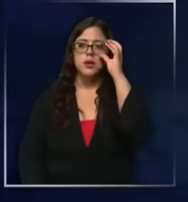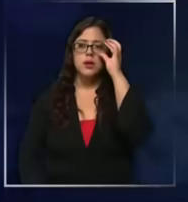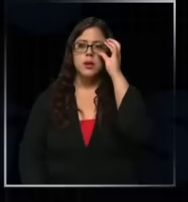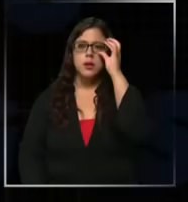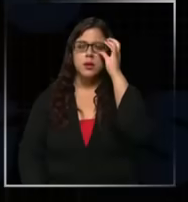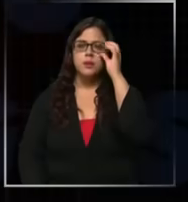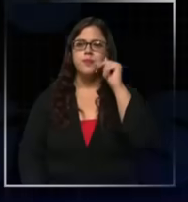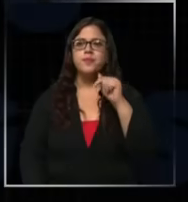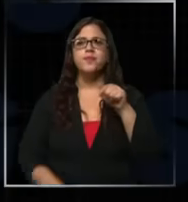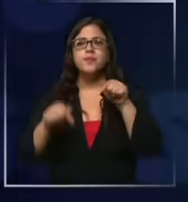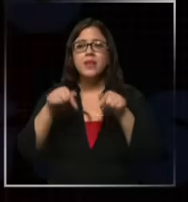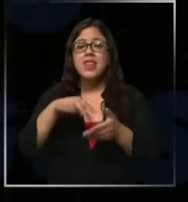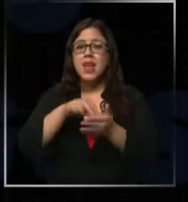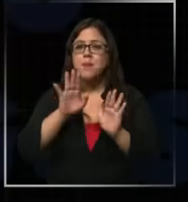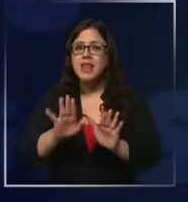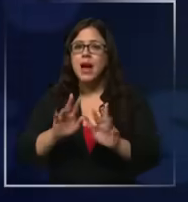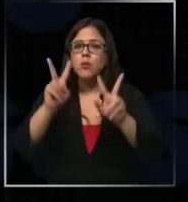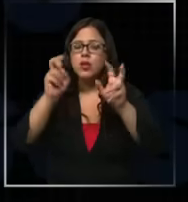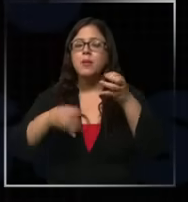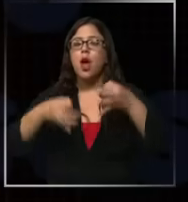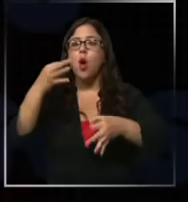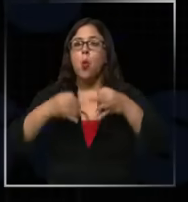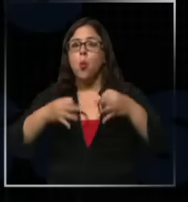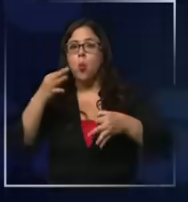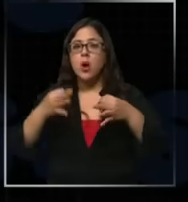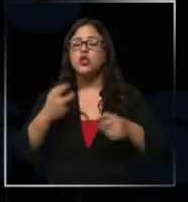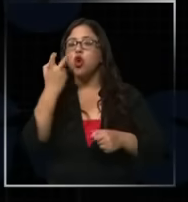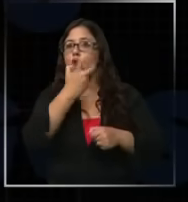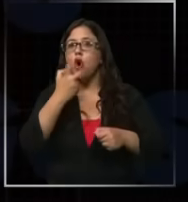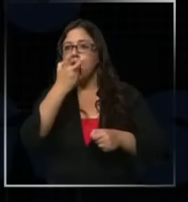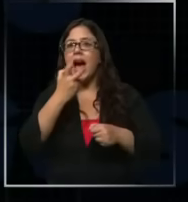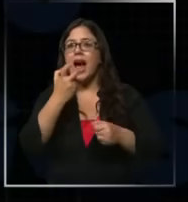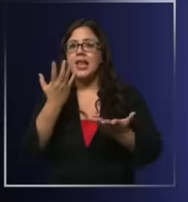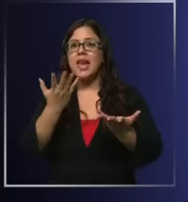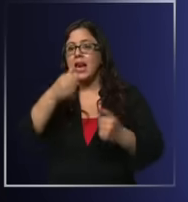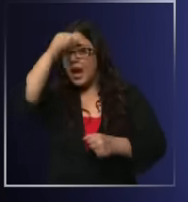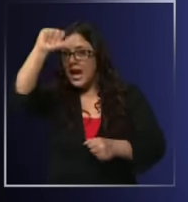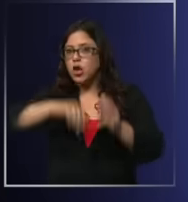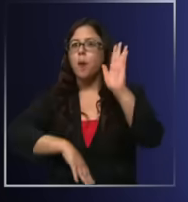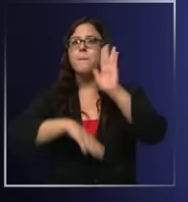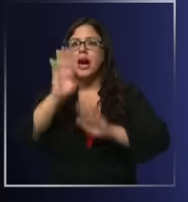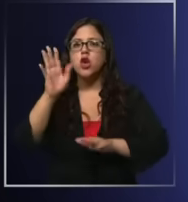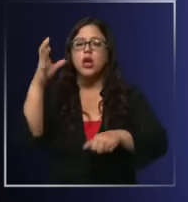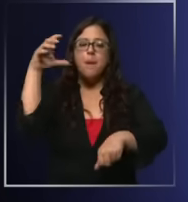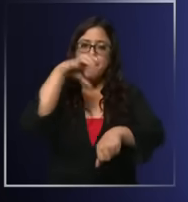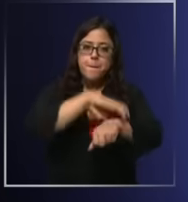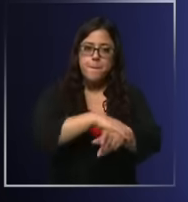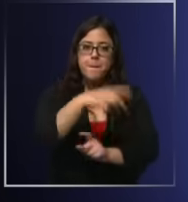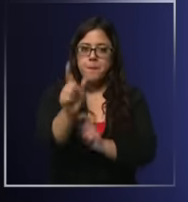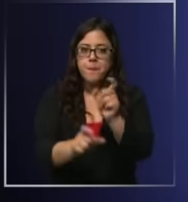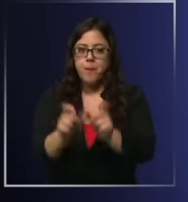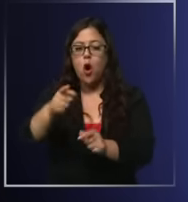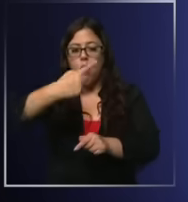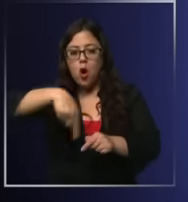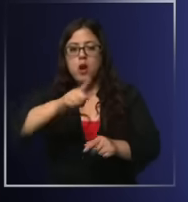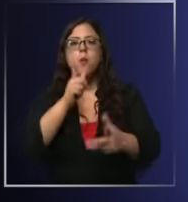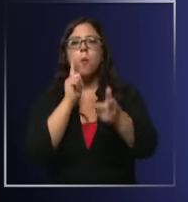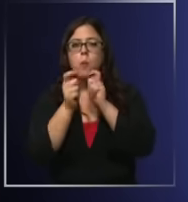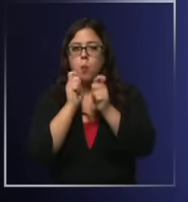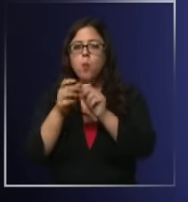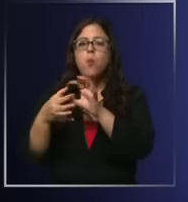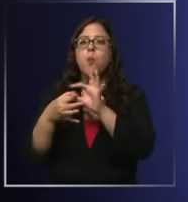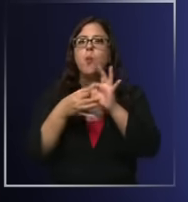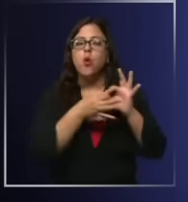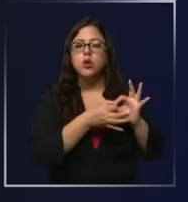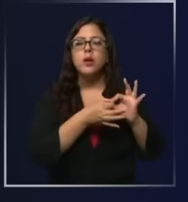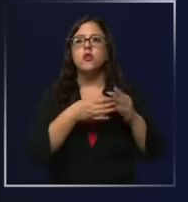Esperamos que en el juicio oral obtener la sentencia más alta para poder sacar de circulación a este grupo de personas que, reitero, es peligrosa porque se